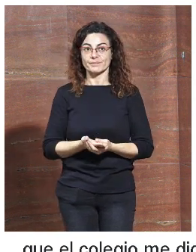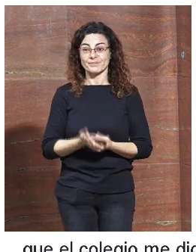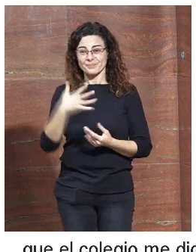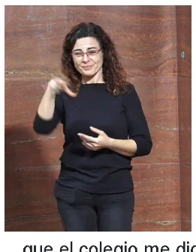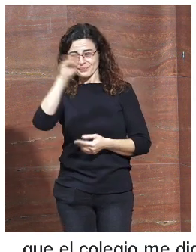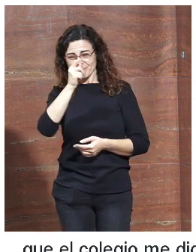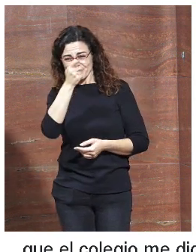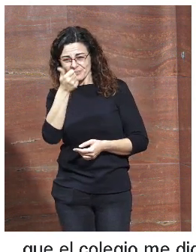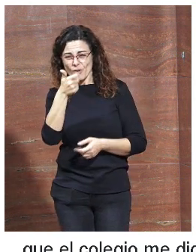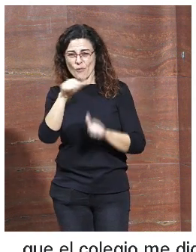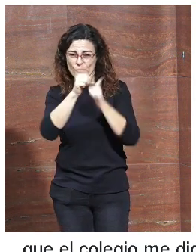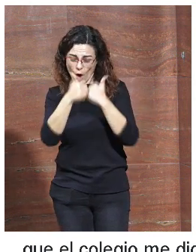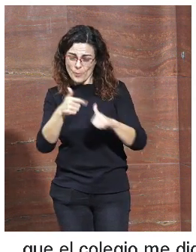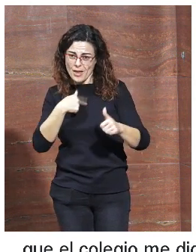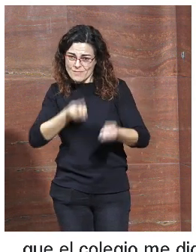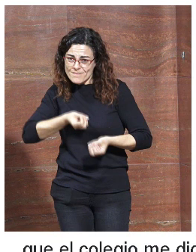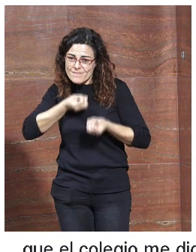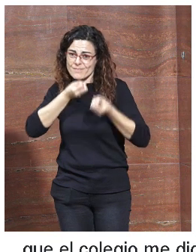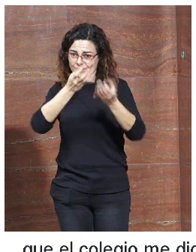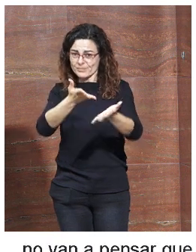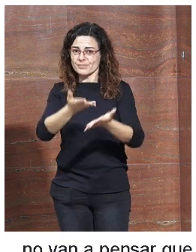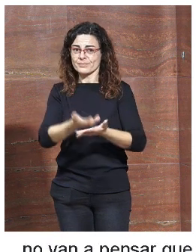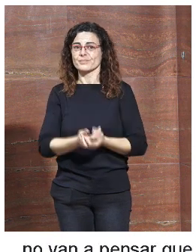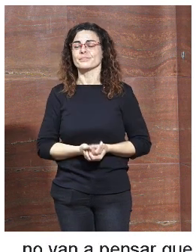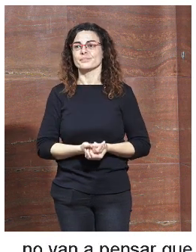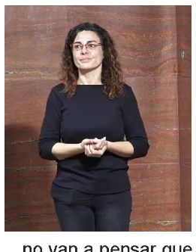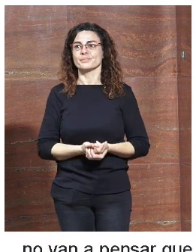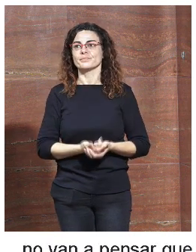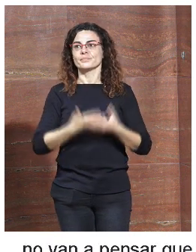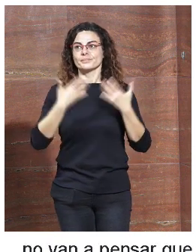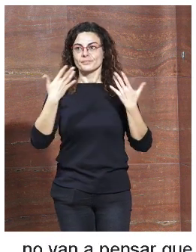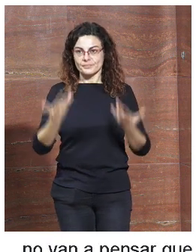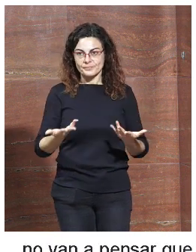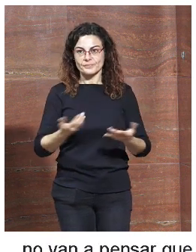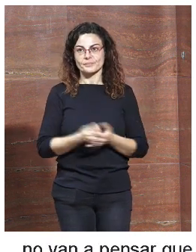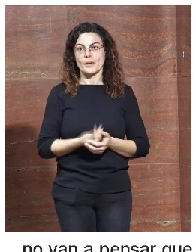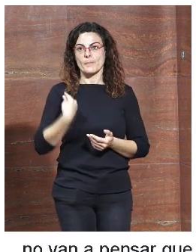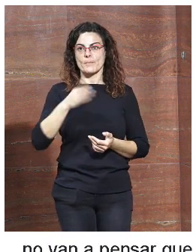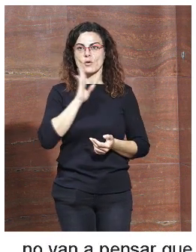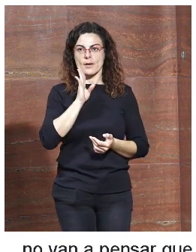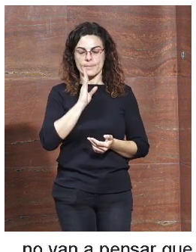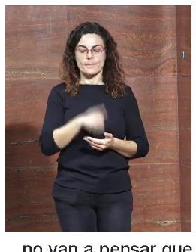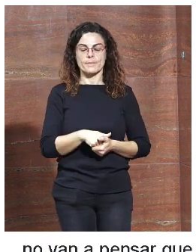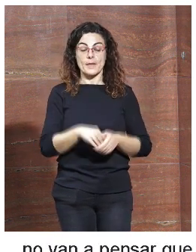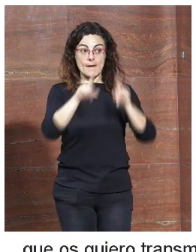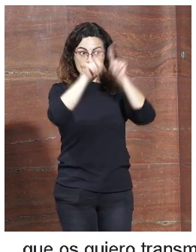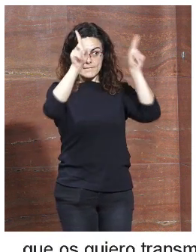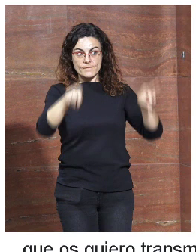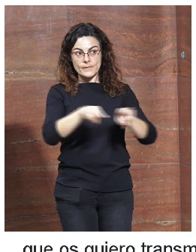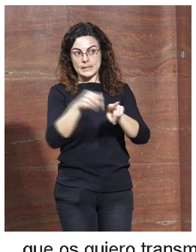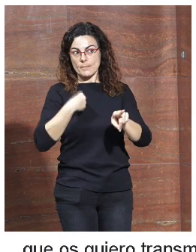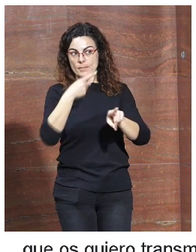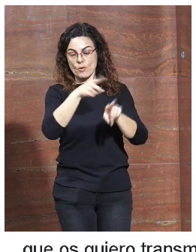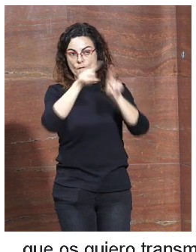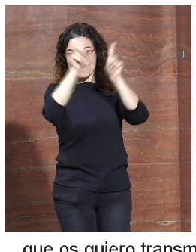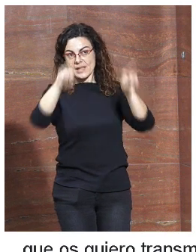¿Entendéis un poco lo que os quiero transmitir? Entonces, lo que os comentaba, estas fichas, pues bueno, aquí os he